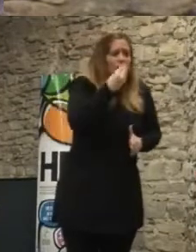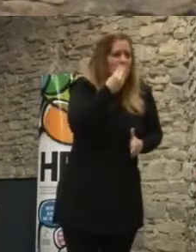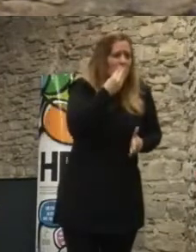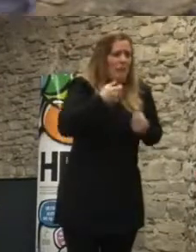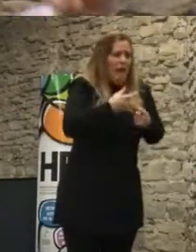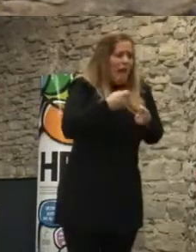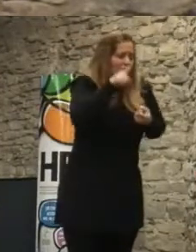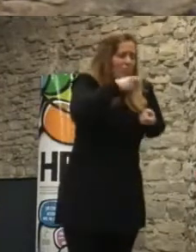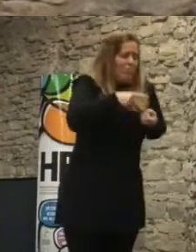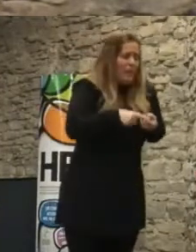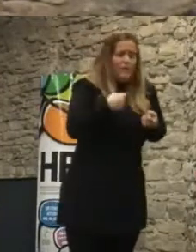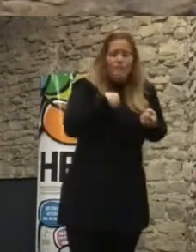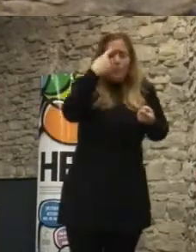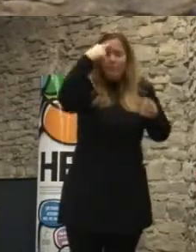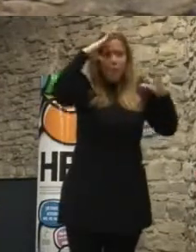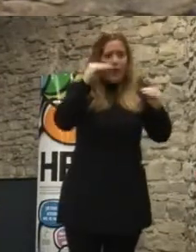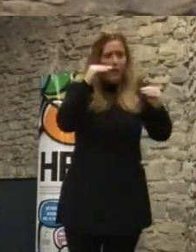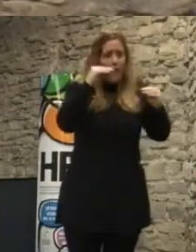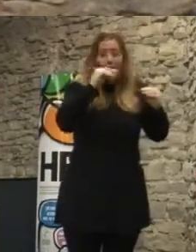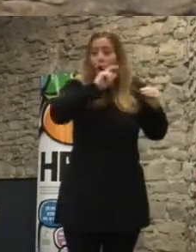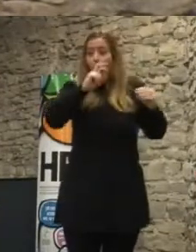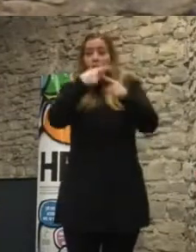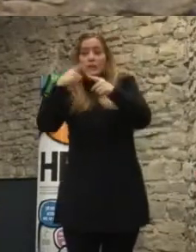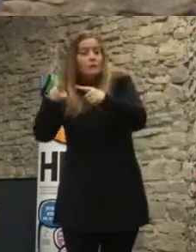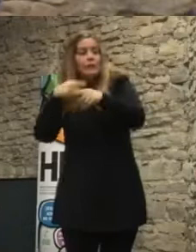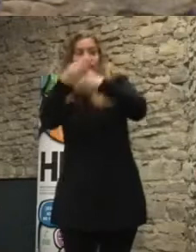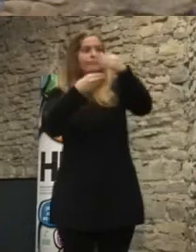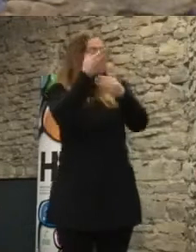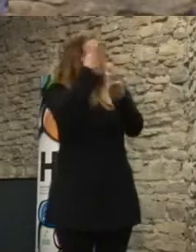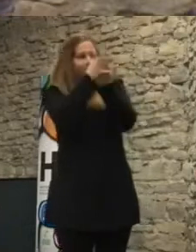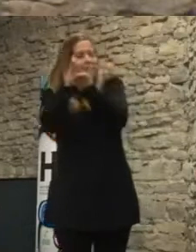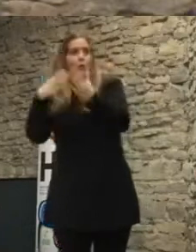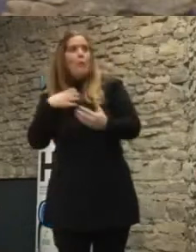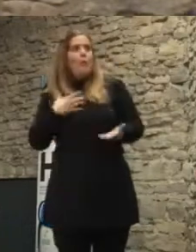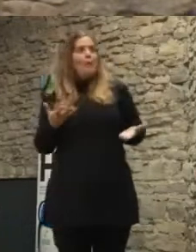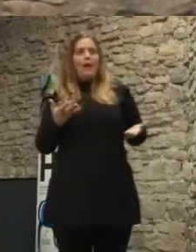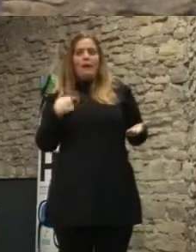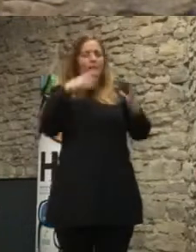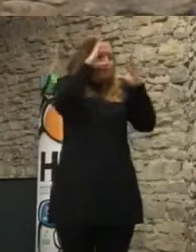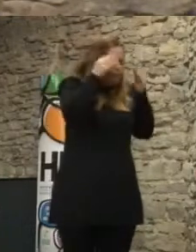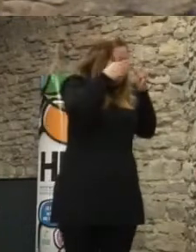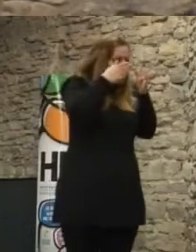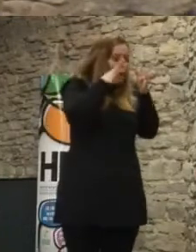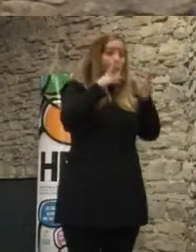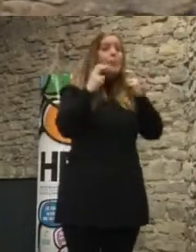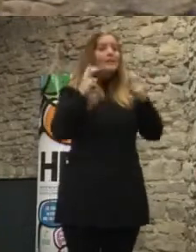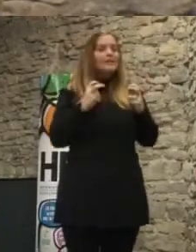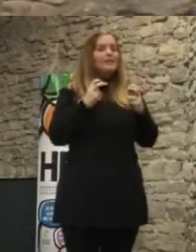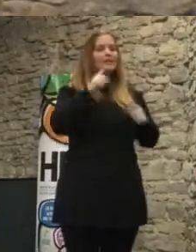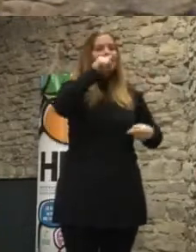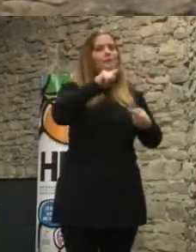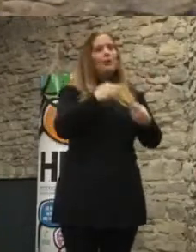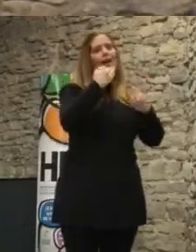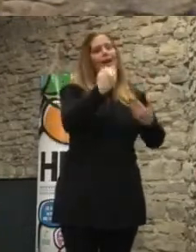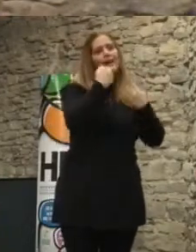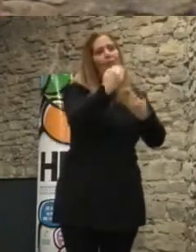bloqueada y no puedo hacer otras cosas, ¿no? Cuando ese estrés disminuye, pues puedo pensar en otras cosas.